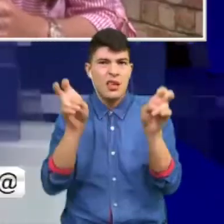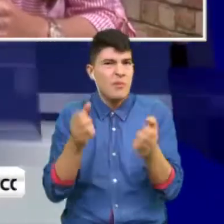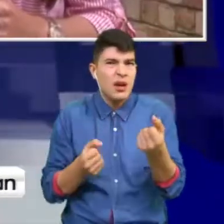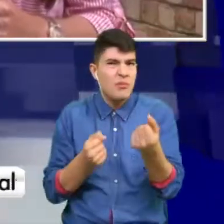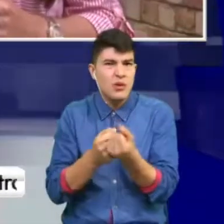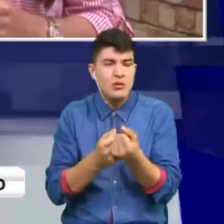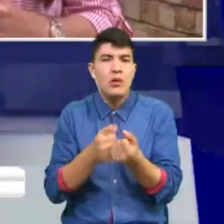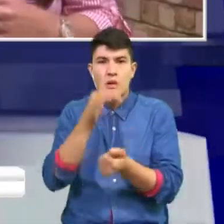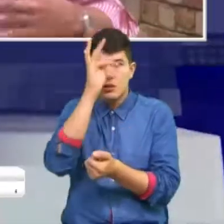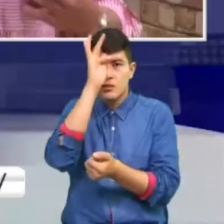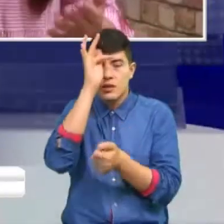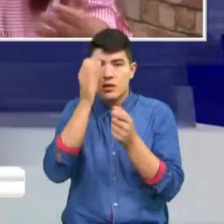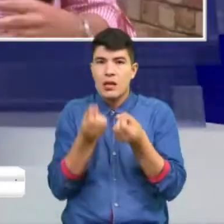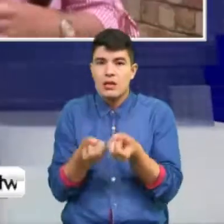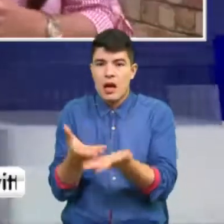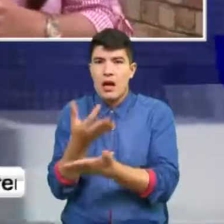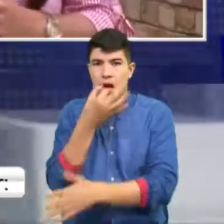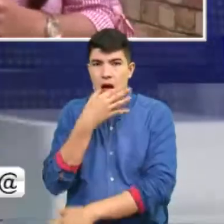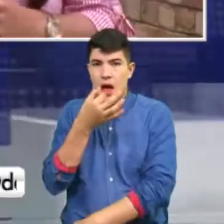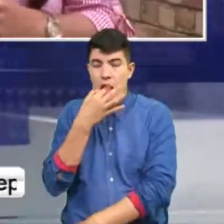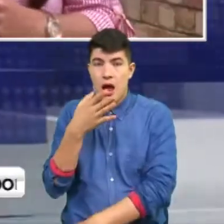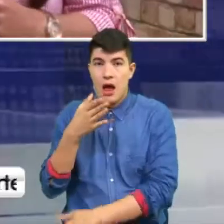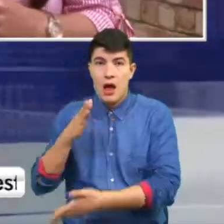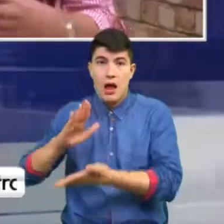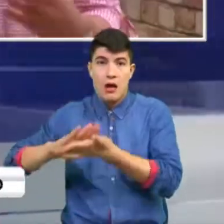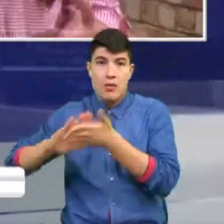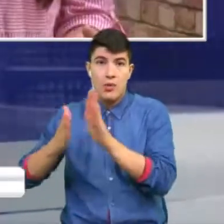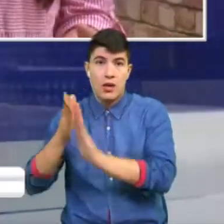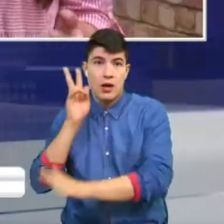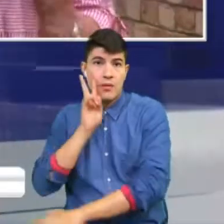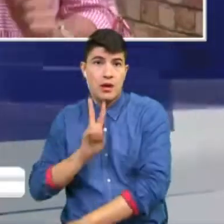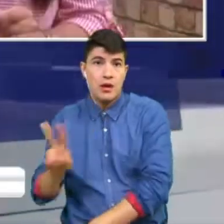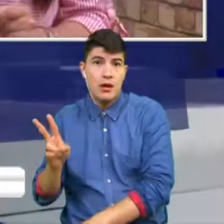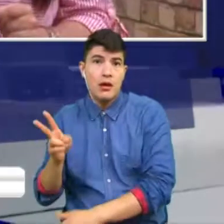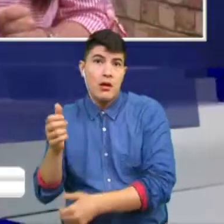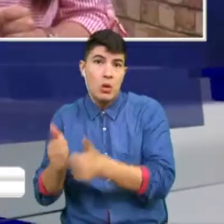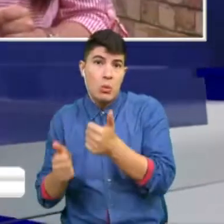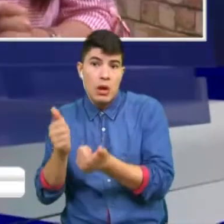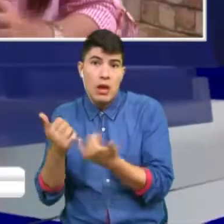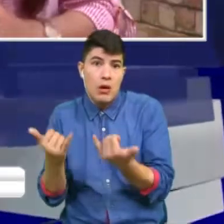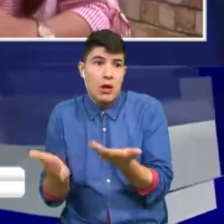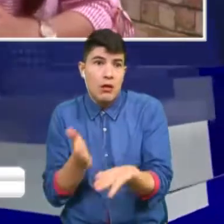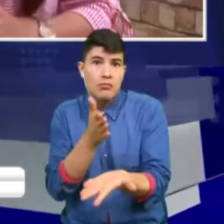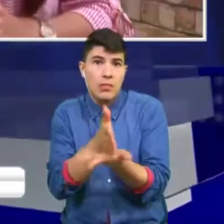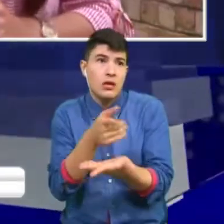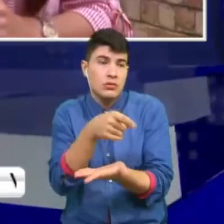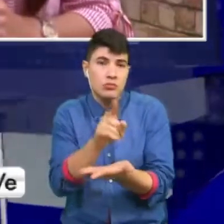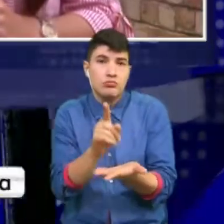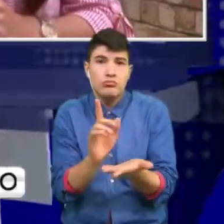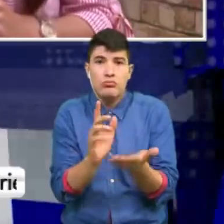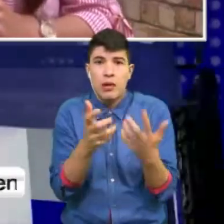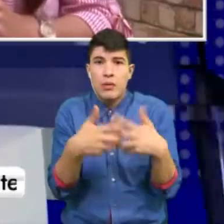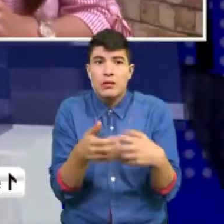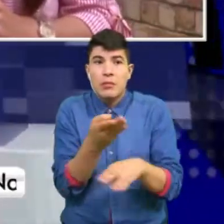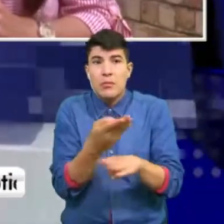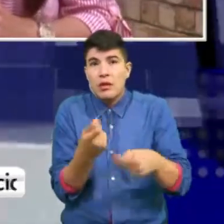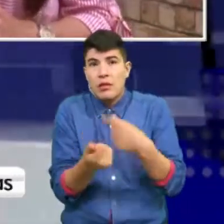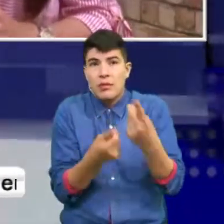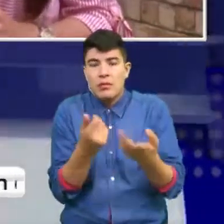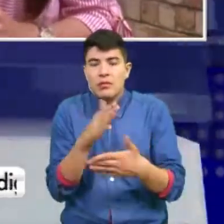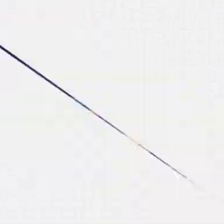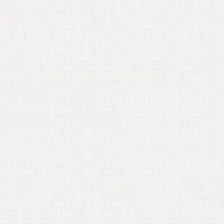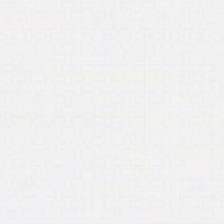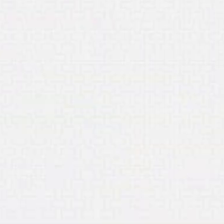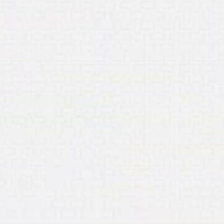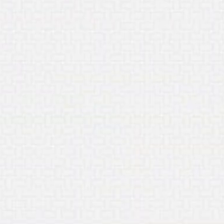también de suministro de medicamentos y ellos buscarán la forma de ver a qué dependencia irán estos cobros esa es toda la información por el momento continúen con más